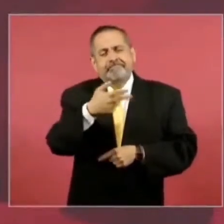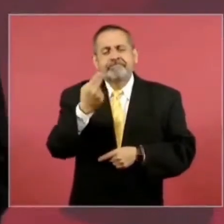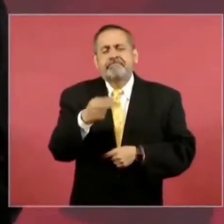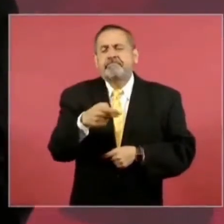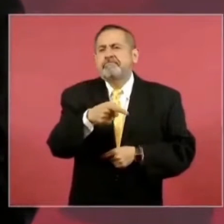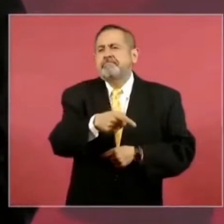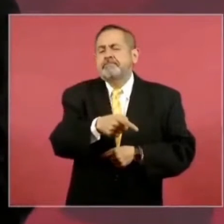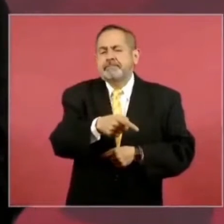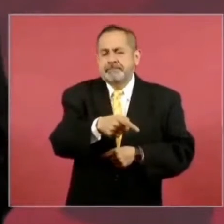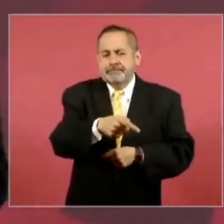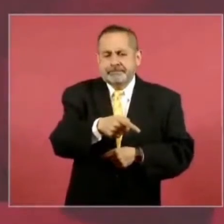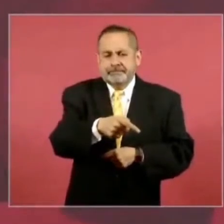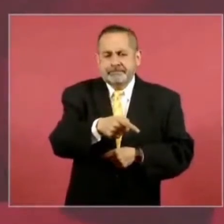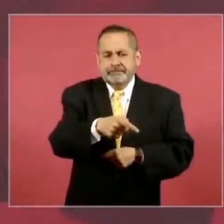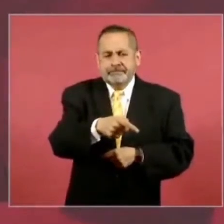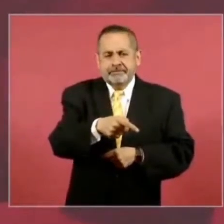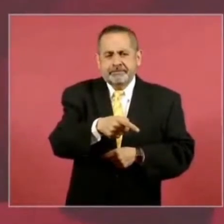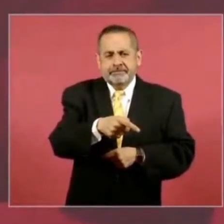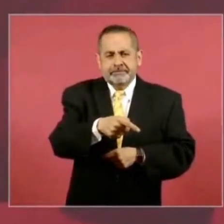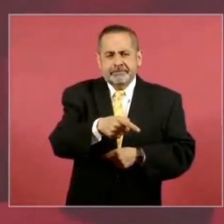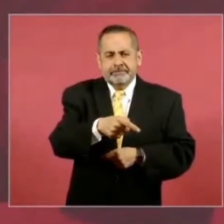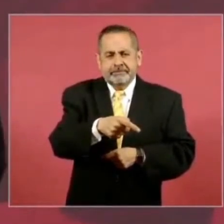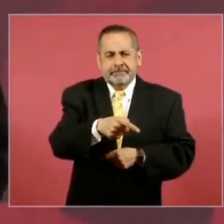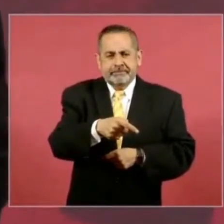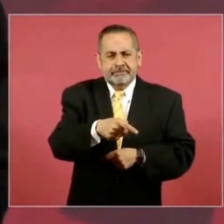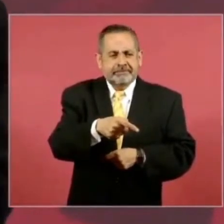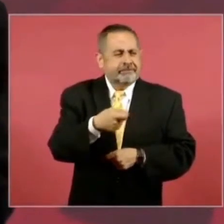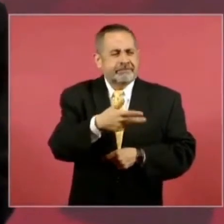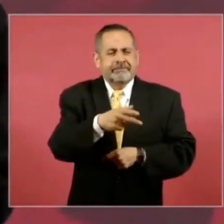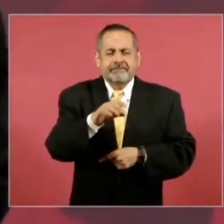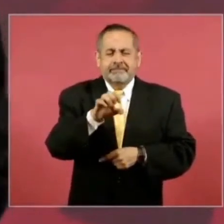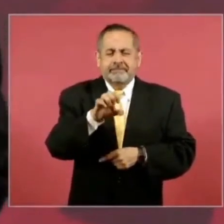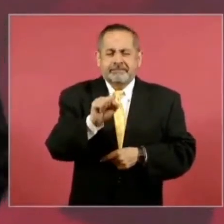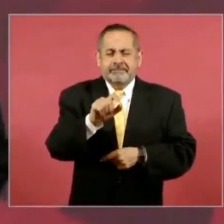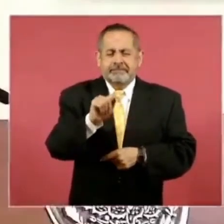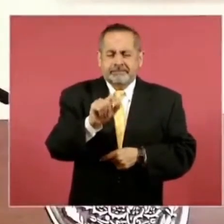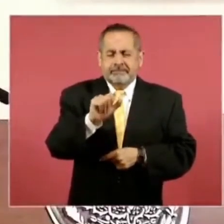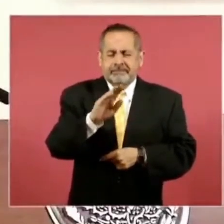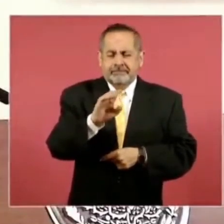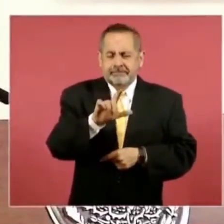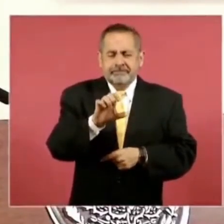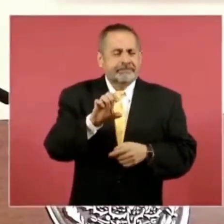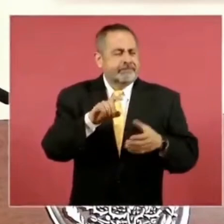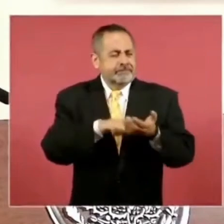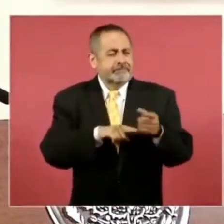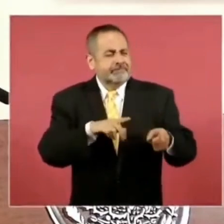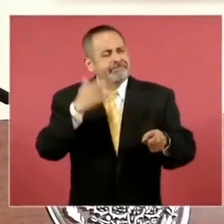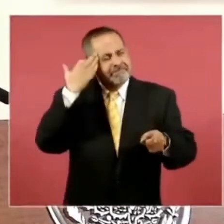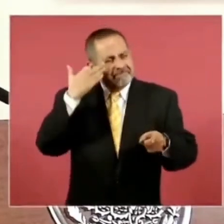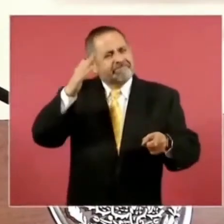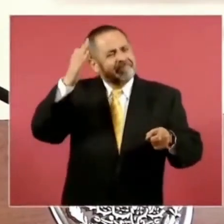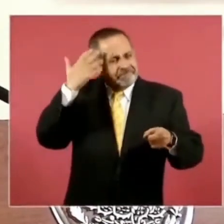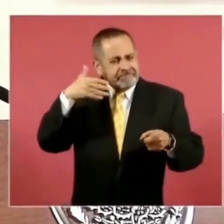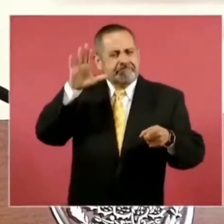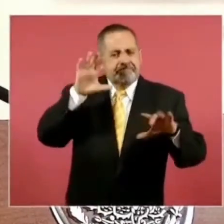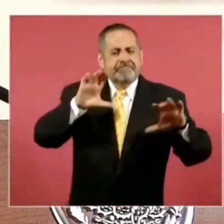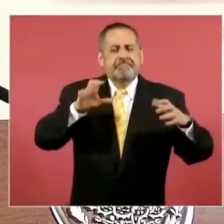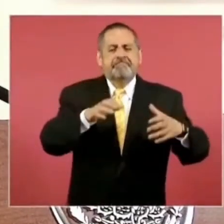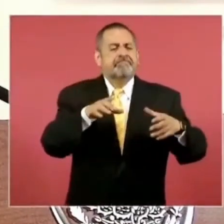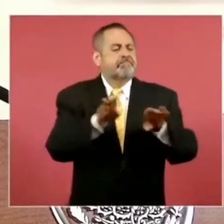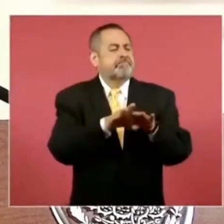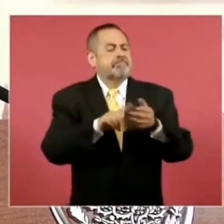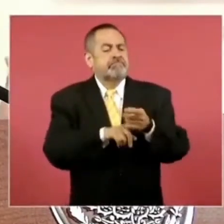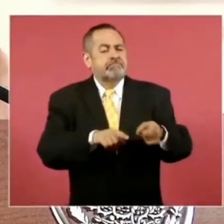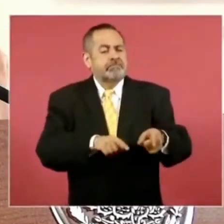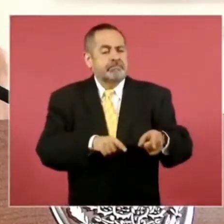como el desarrollo estabilizador, en la época en que